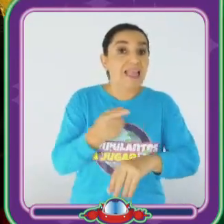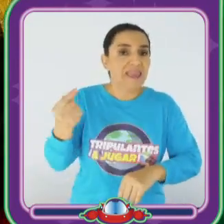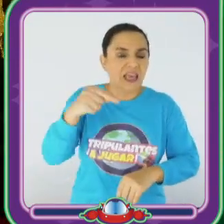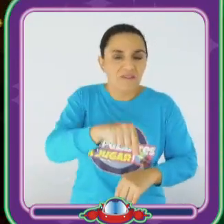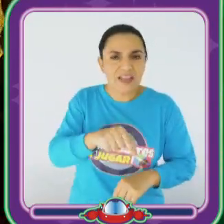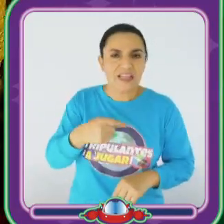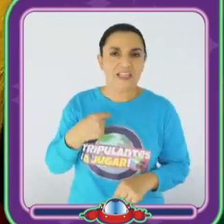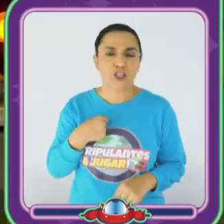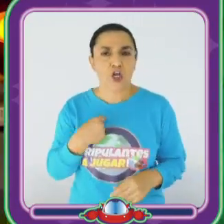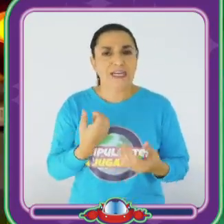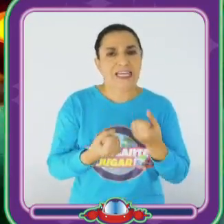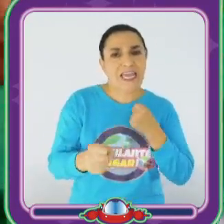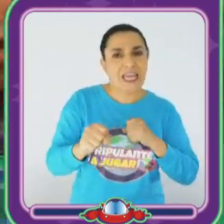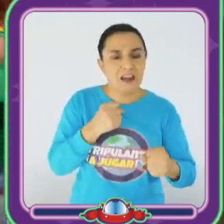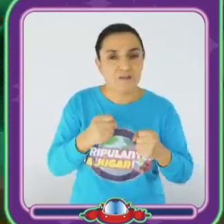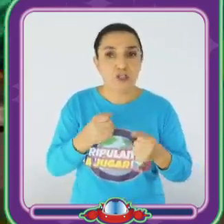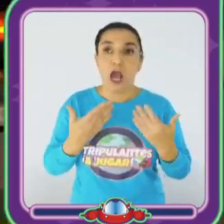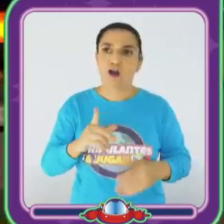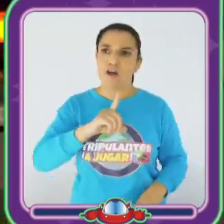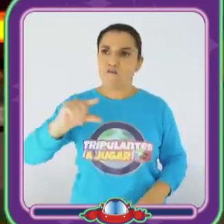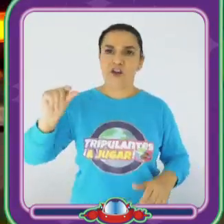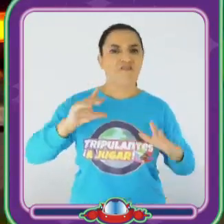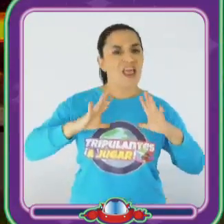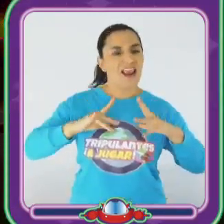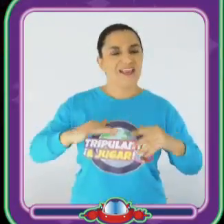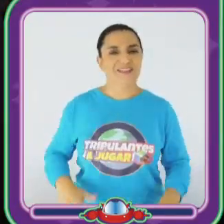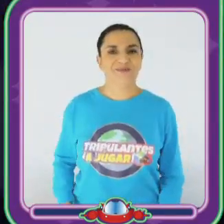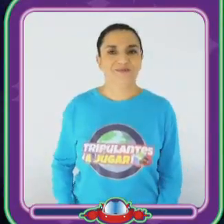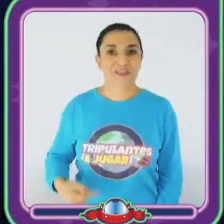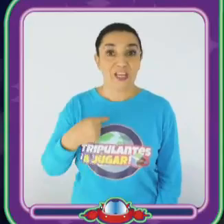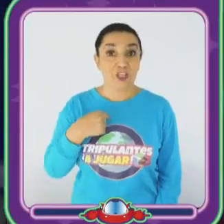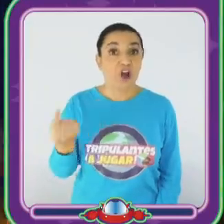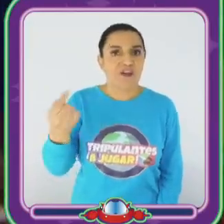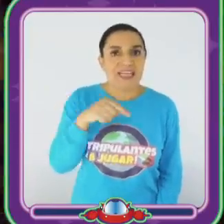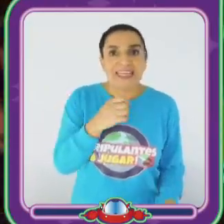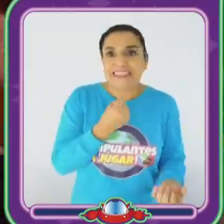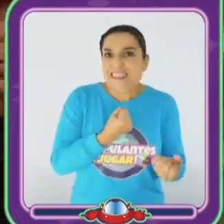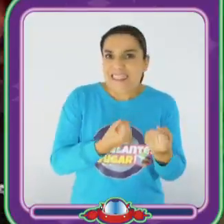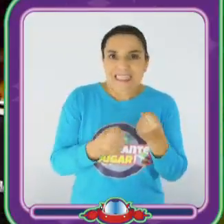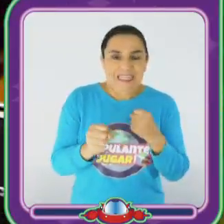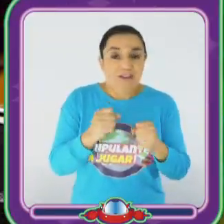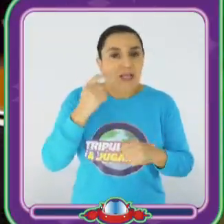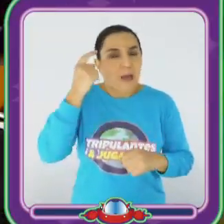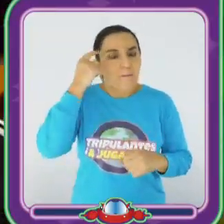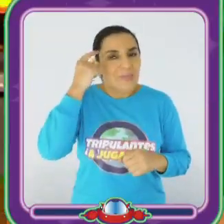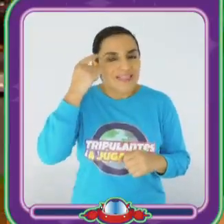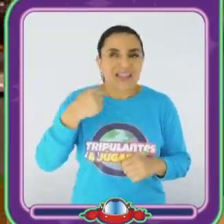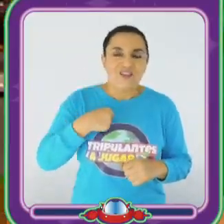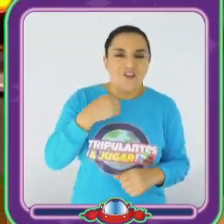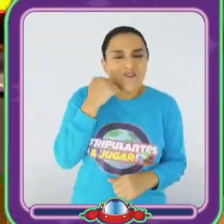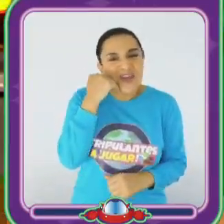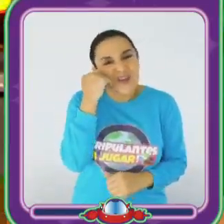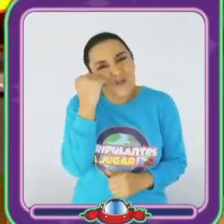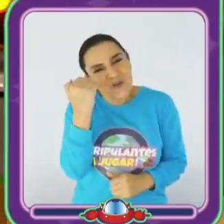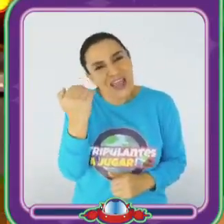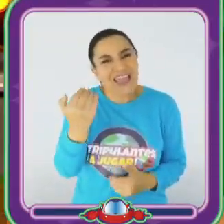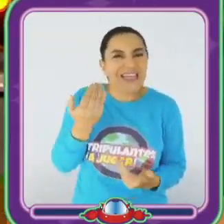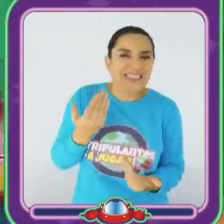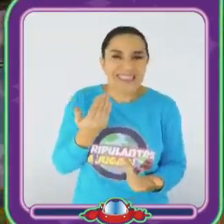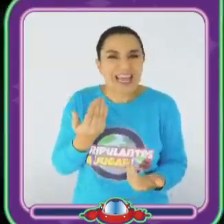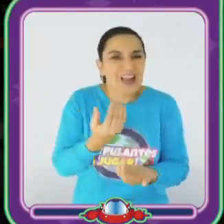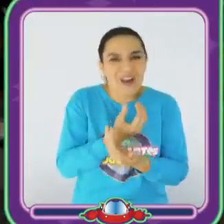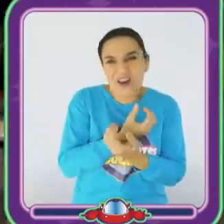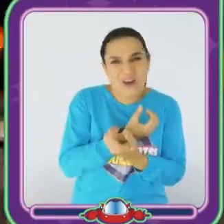Antes de venir para acá venía nervioso y ahora me voy feliz. Yo venía nerviosa. Pensé que iba a tener